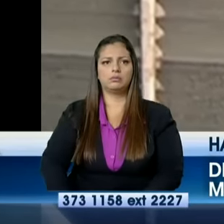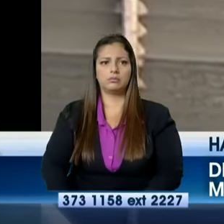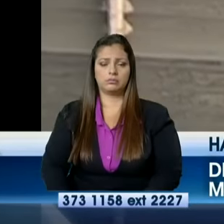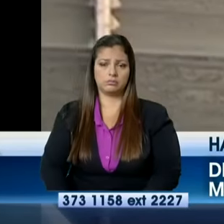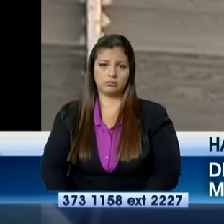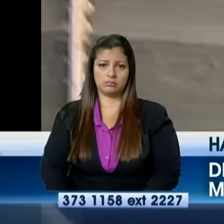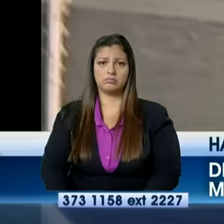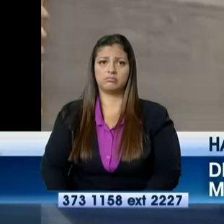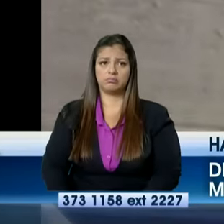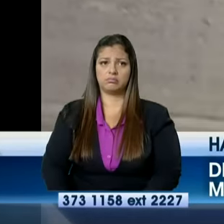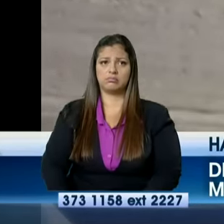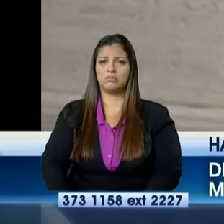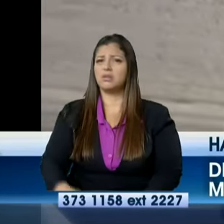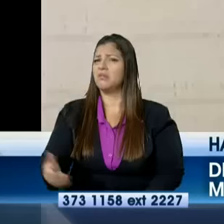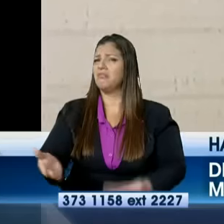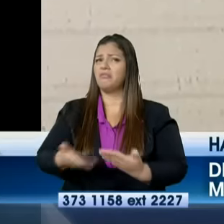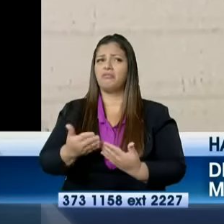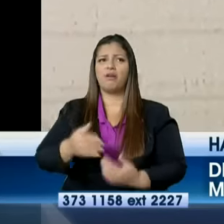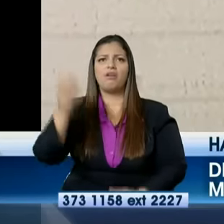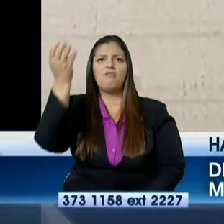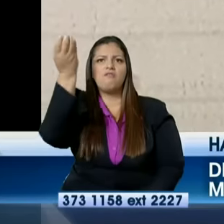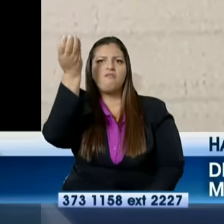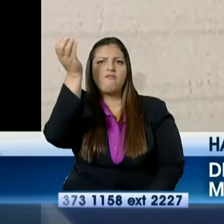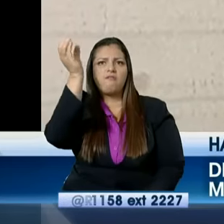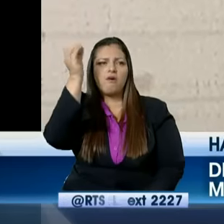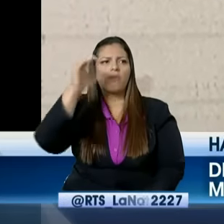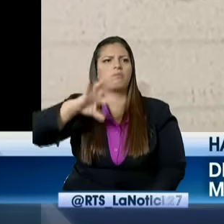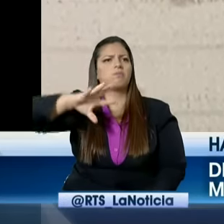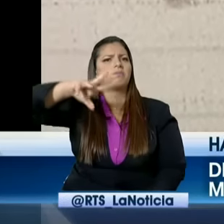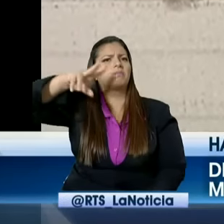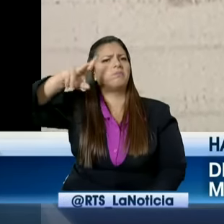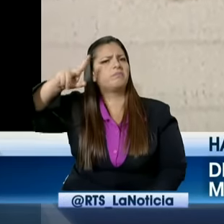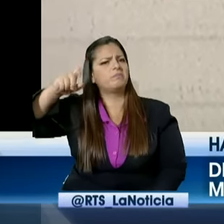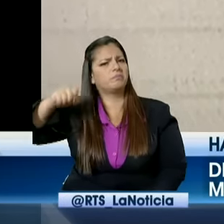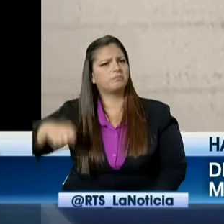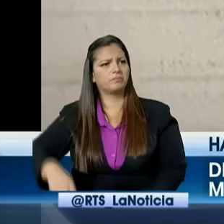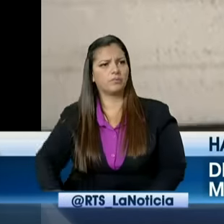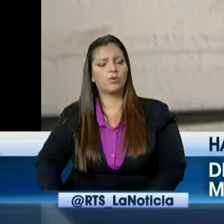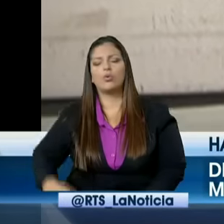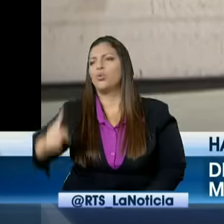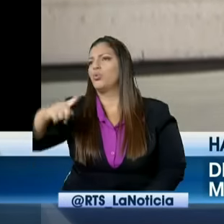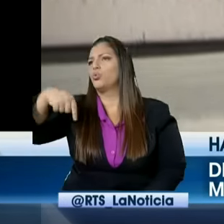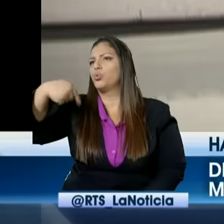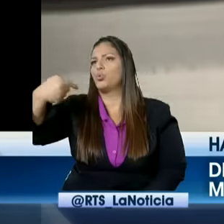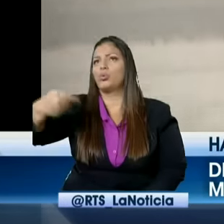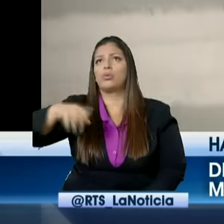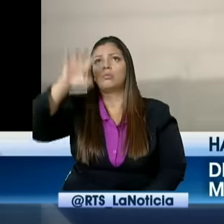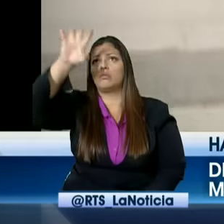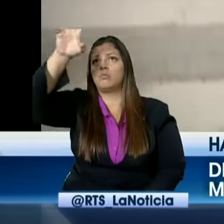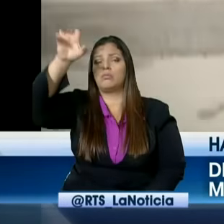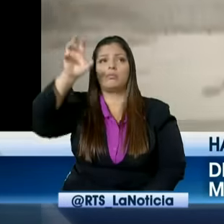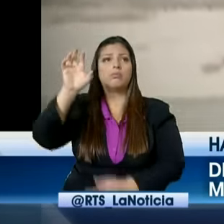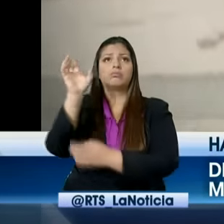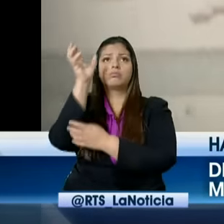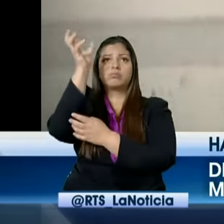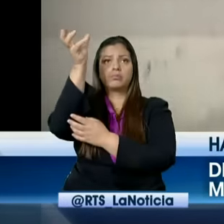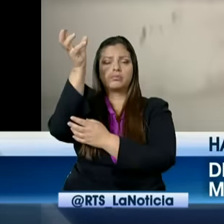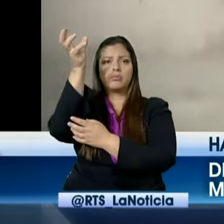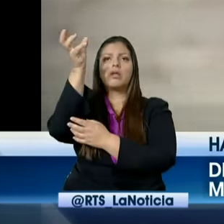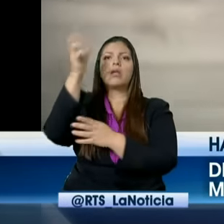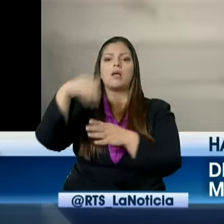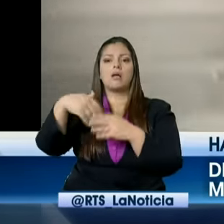lo que es los focos o la fluorescente. Todas las noches nosotros tenemos que poner y sacar los focos porque si un foco amanece